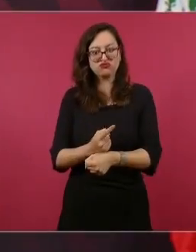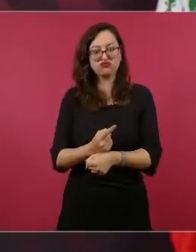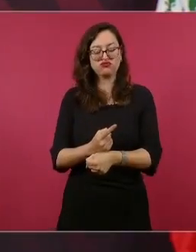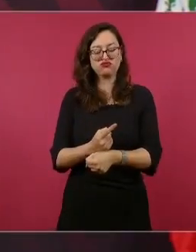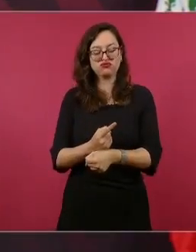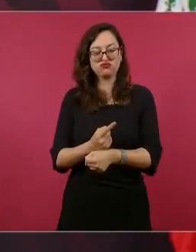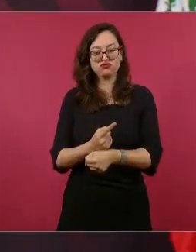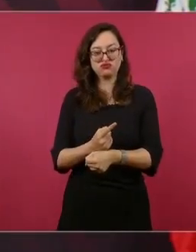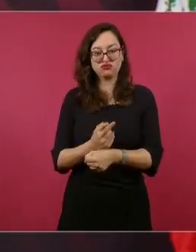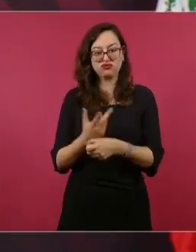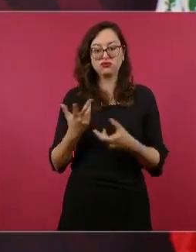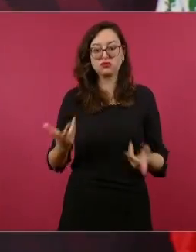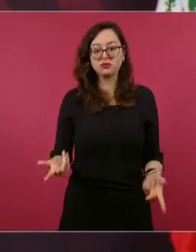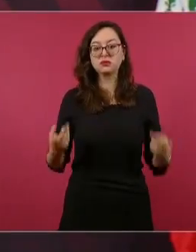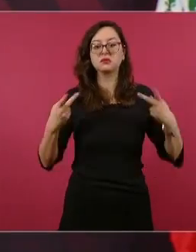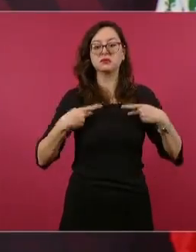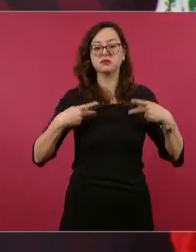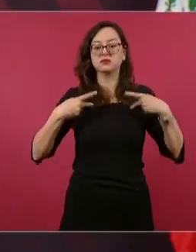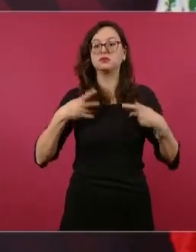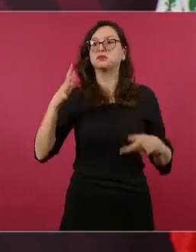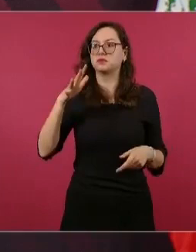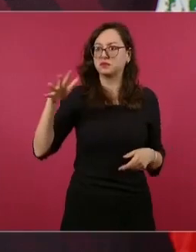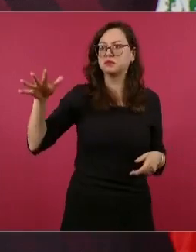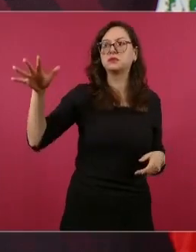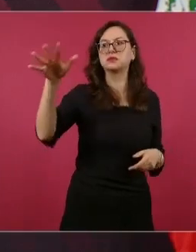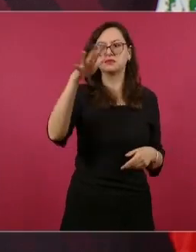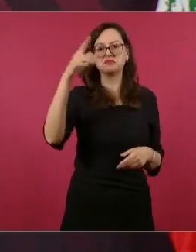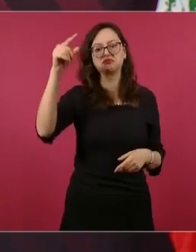un instinto certero,